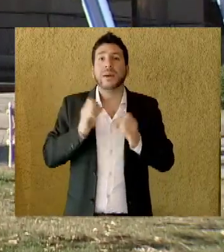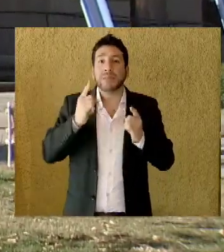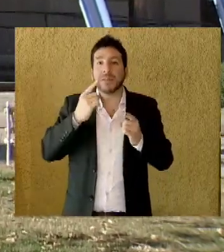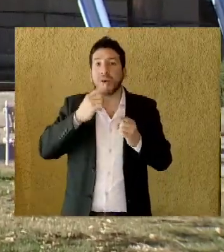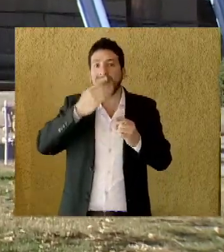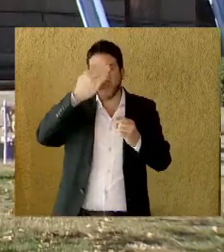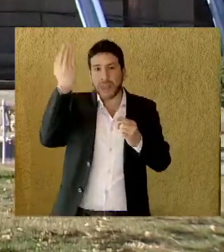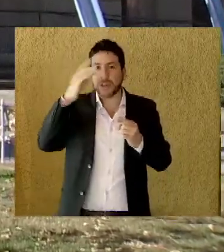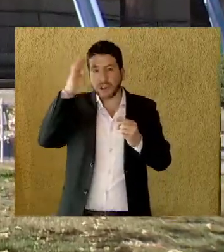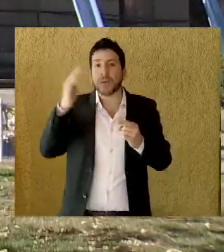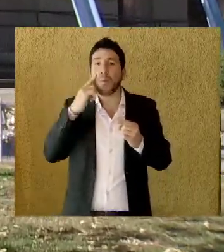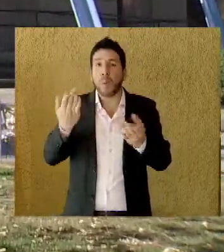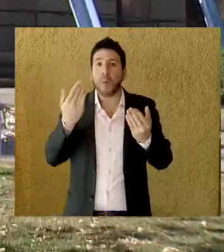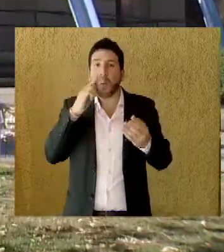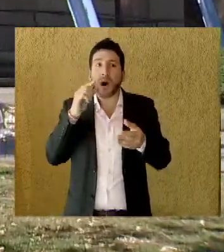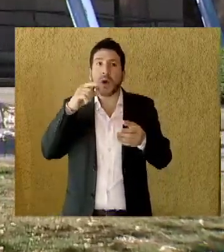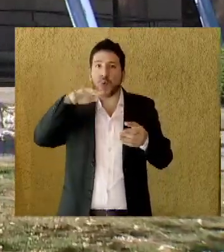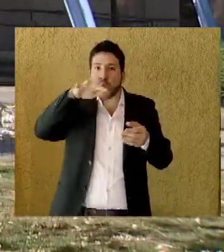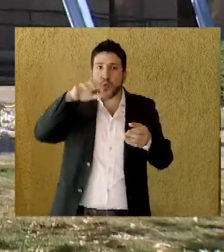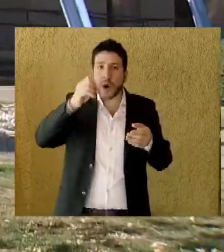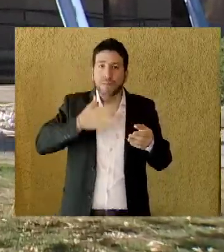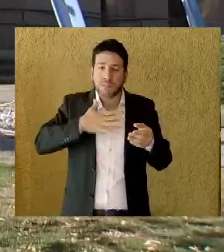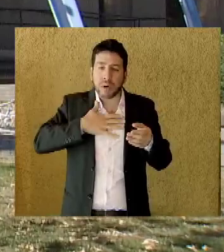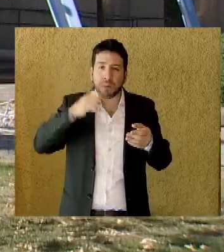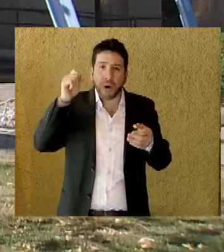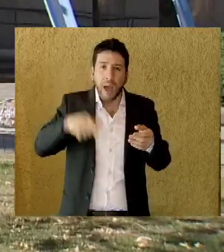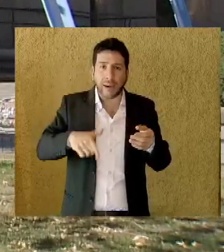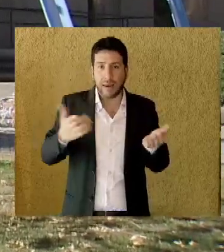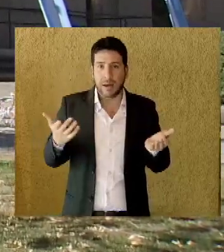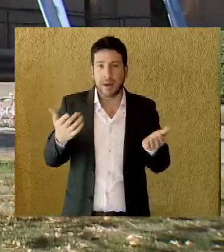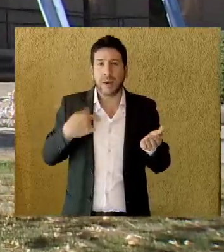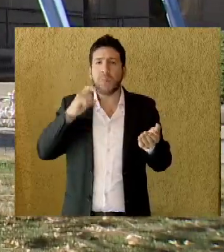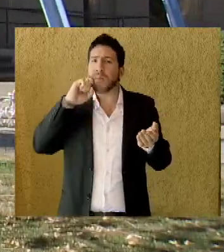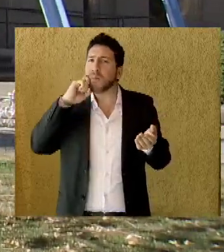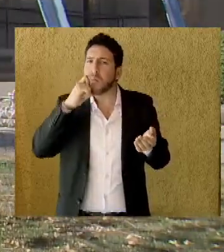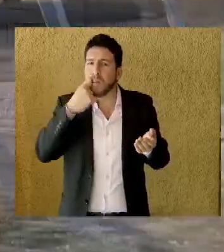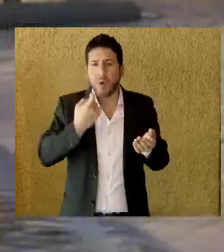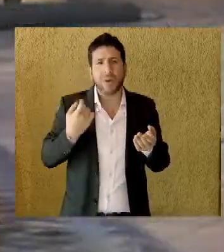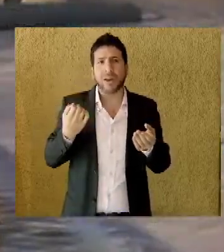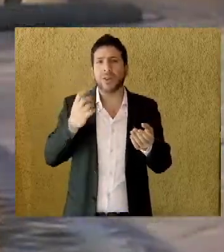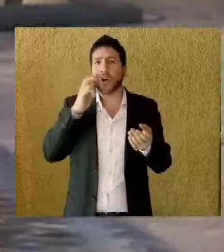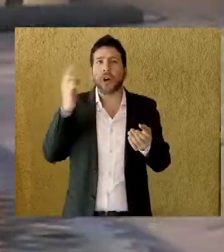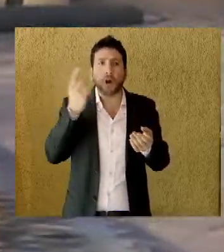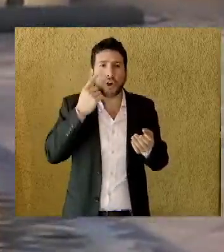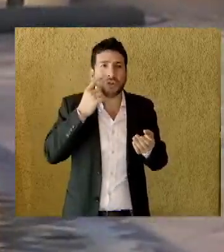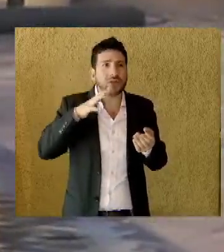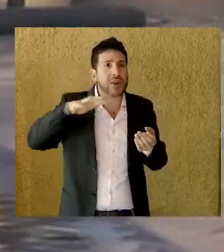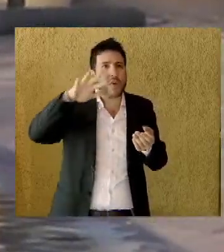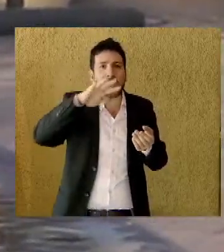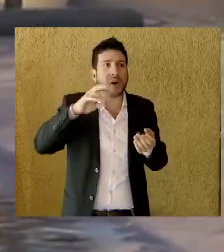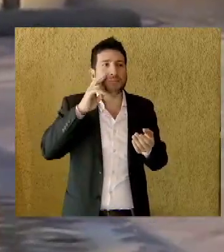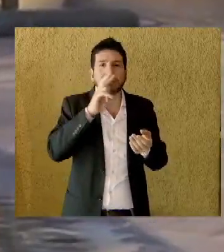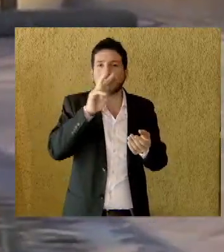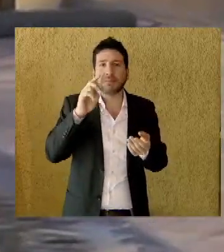fueron justamente haciendo lo propio aquí en Mendoza. Es muy rico poder acercarse aquí, poder visitarlo, y como decía por ahí, a